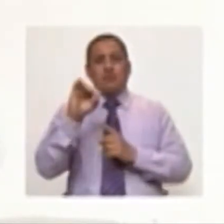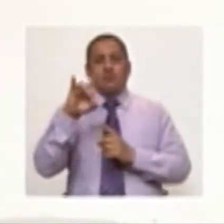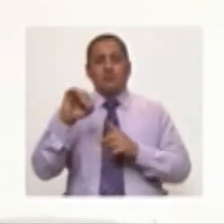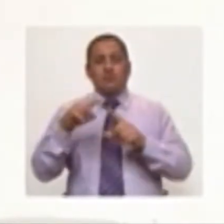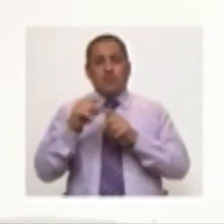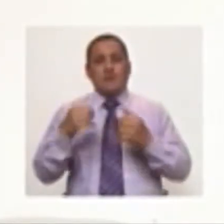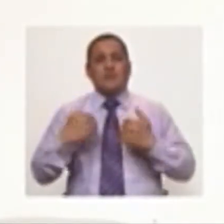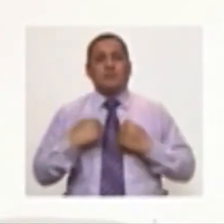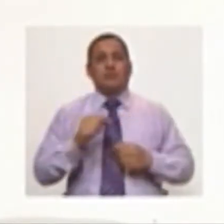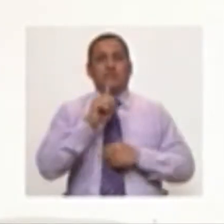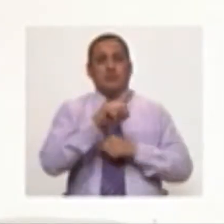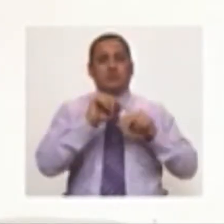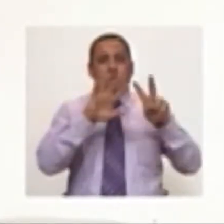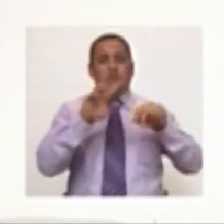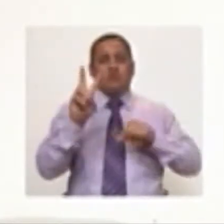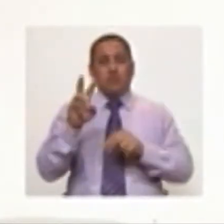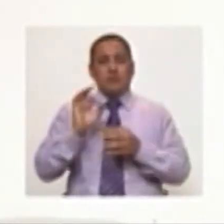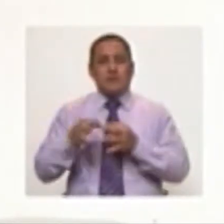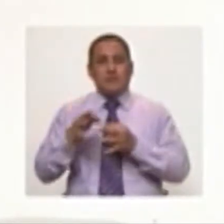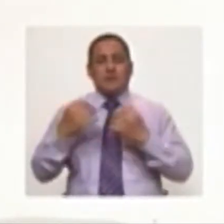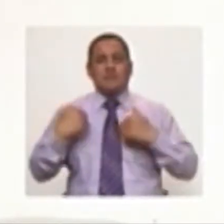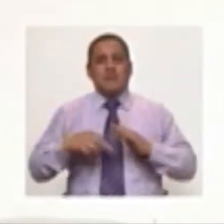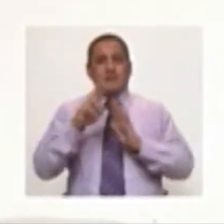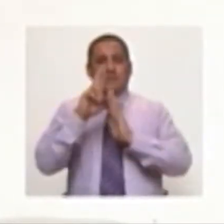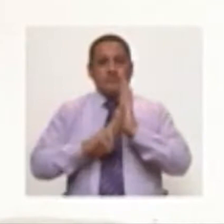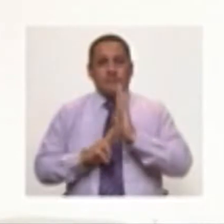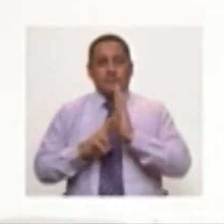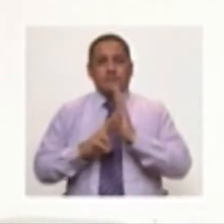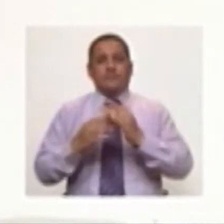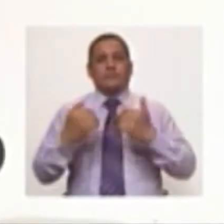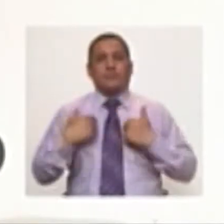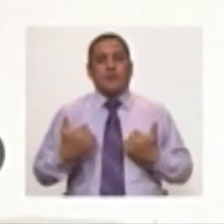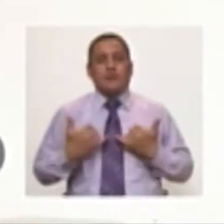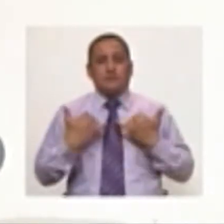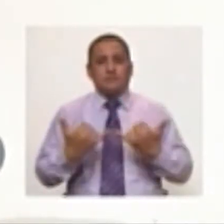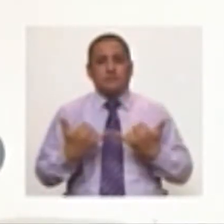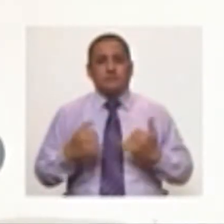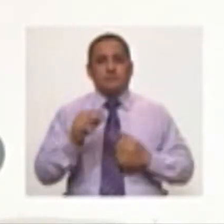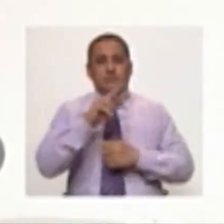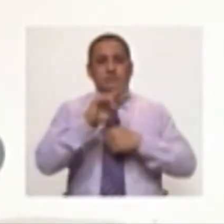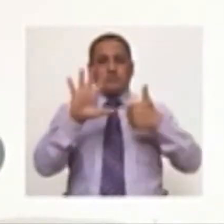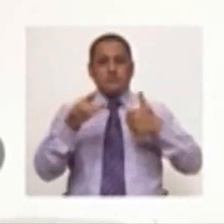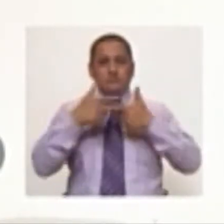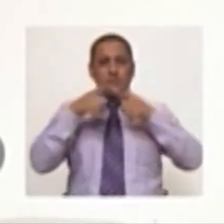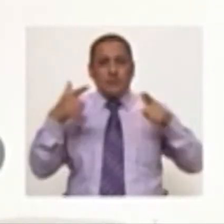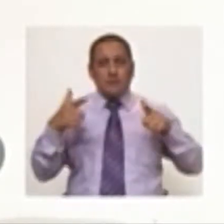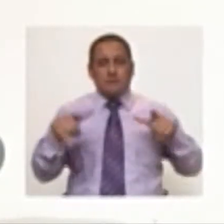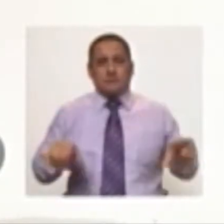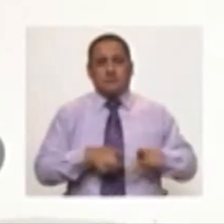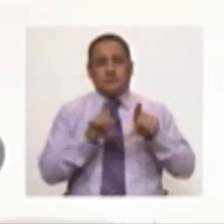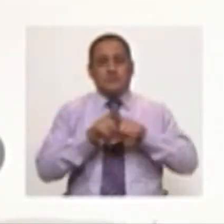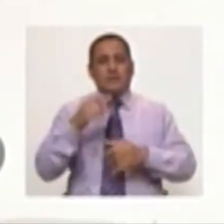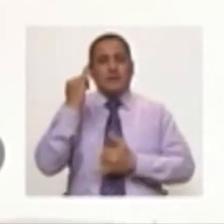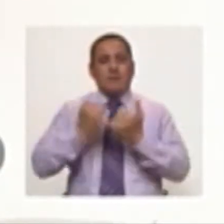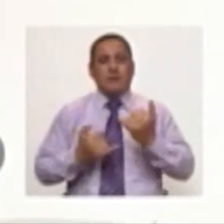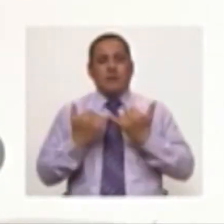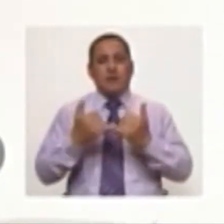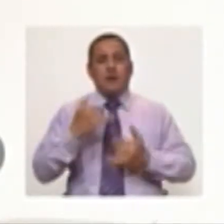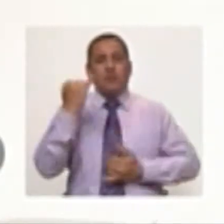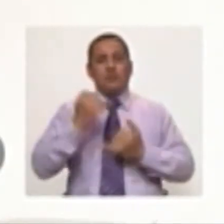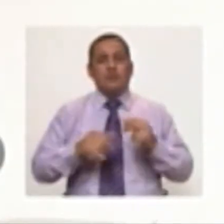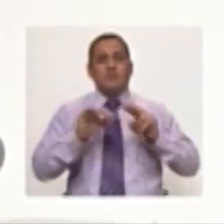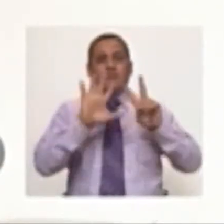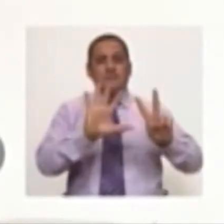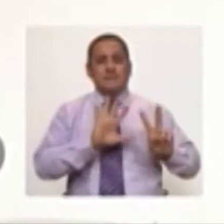Tenemos a la fecha 172 intérpretes ya registrados en 26 lenguas, y acaba de terminar la